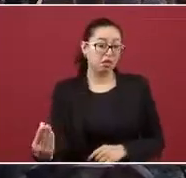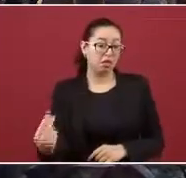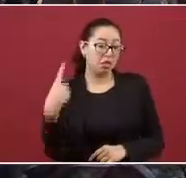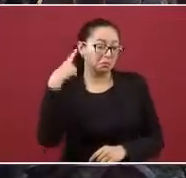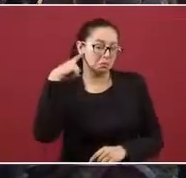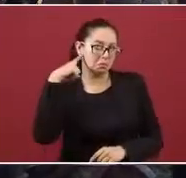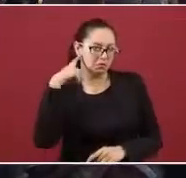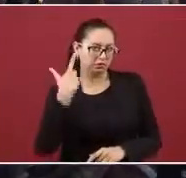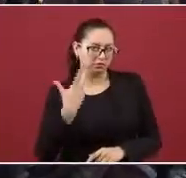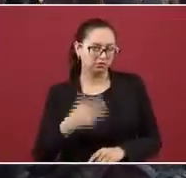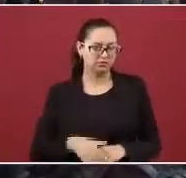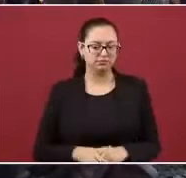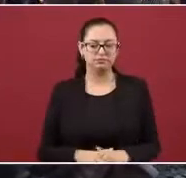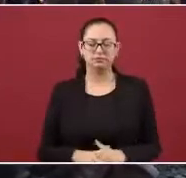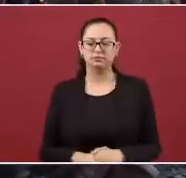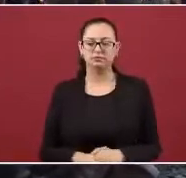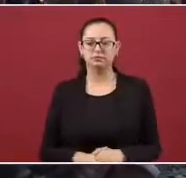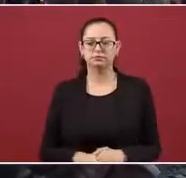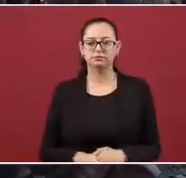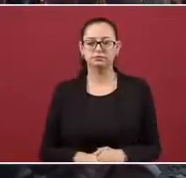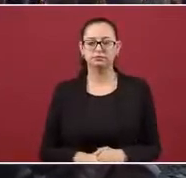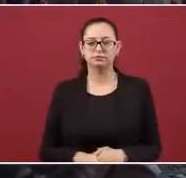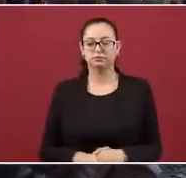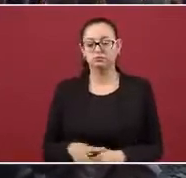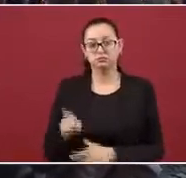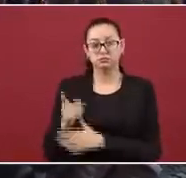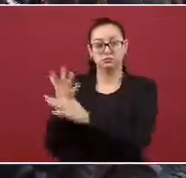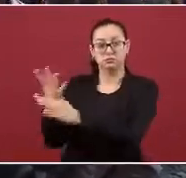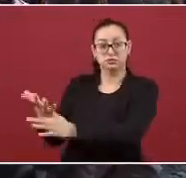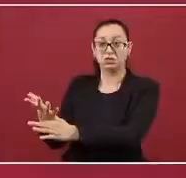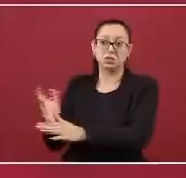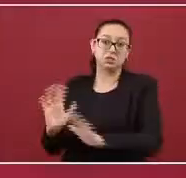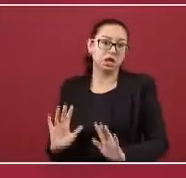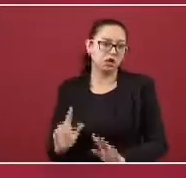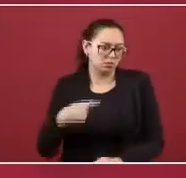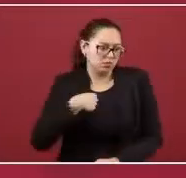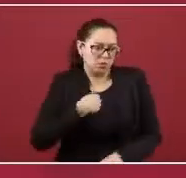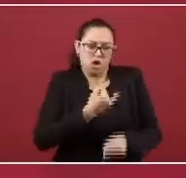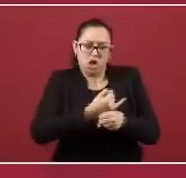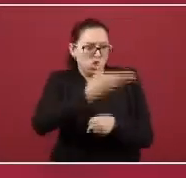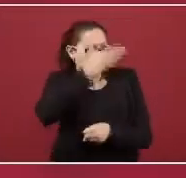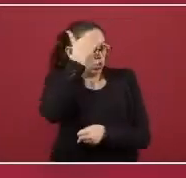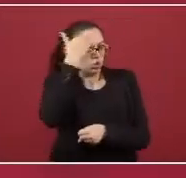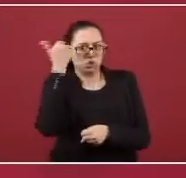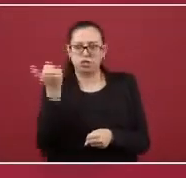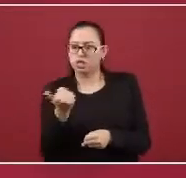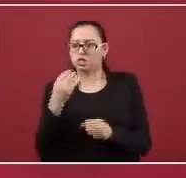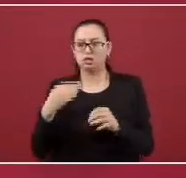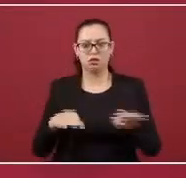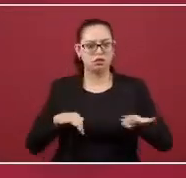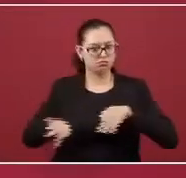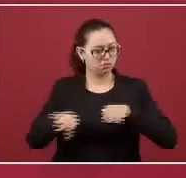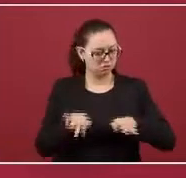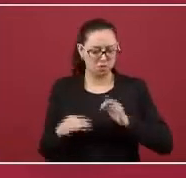Claro que él es inocente, que él ha hecho su trabajo.